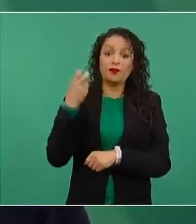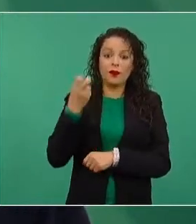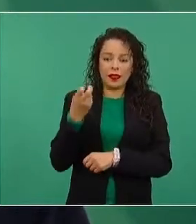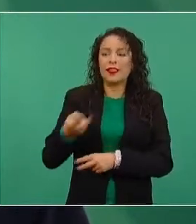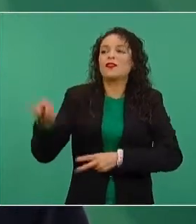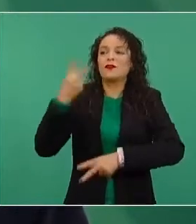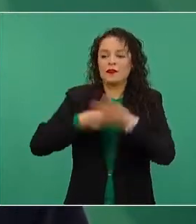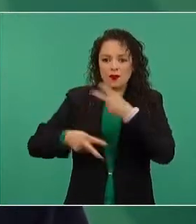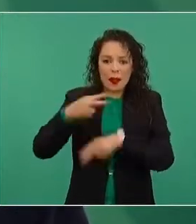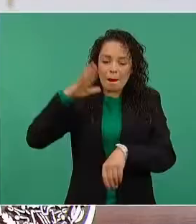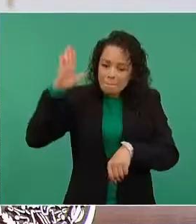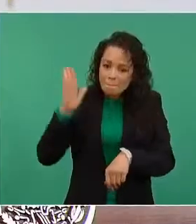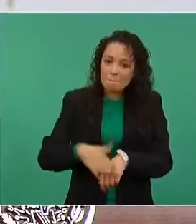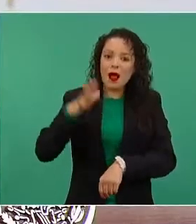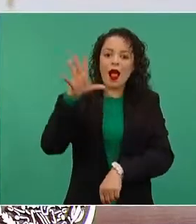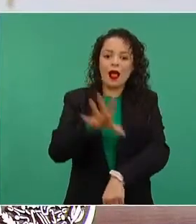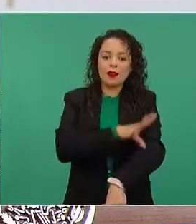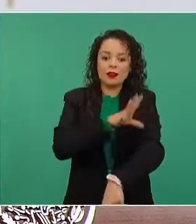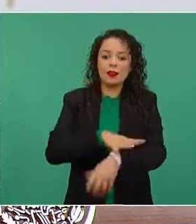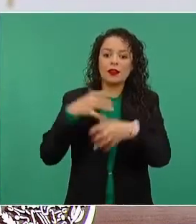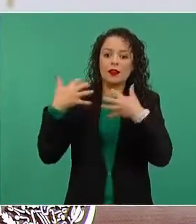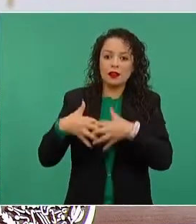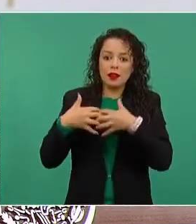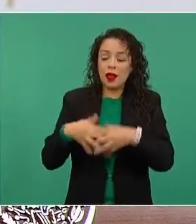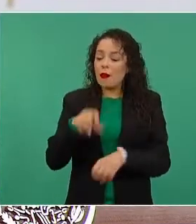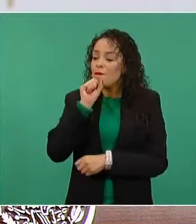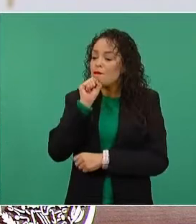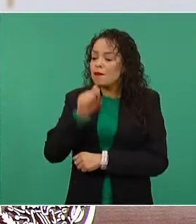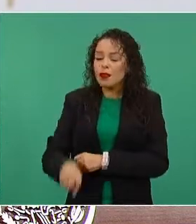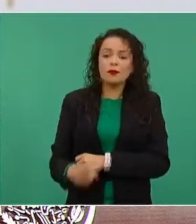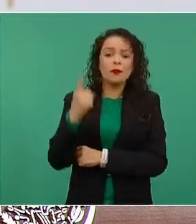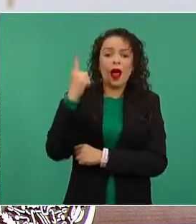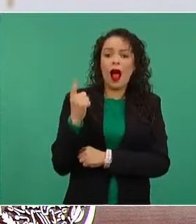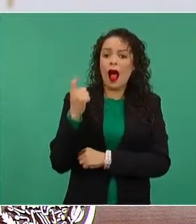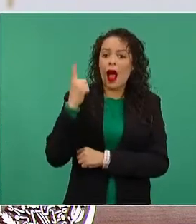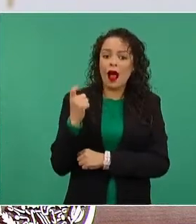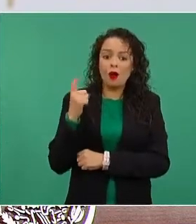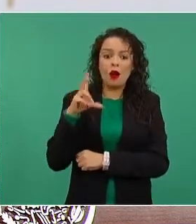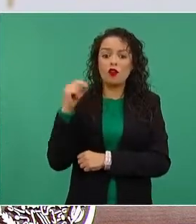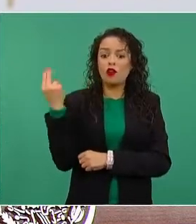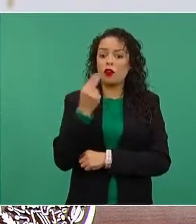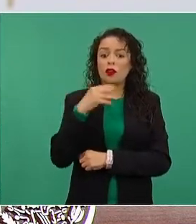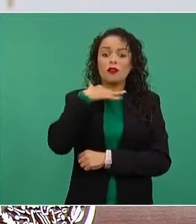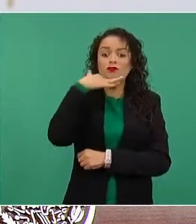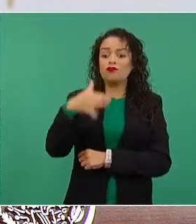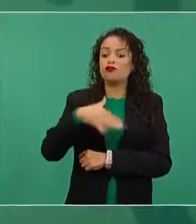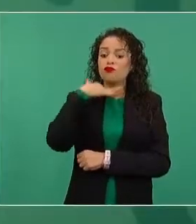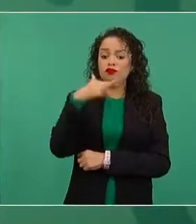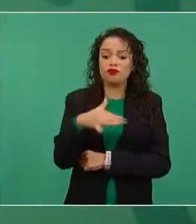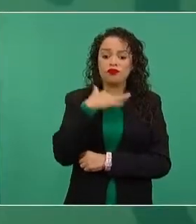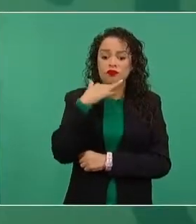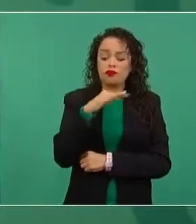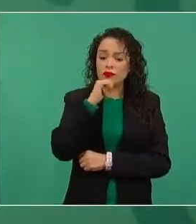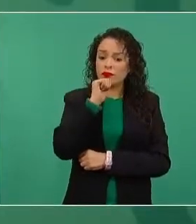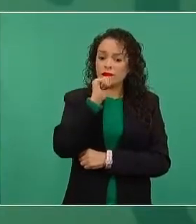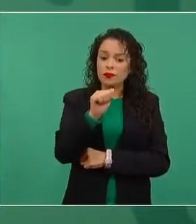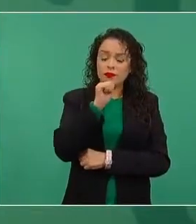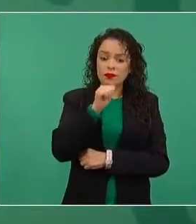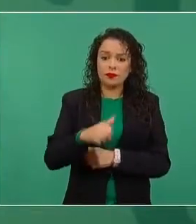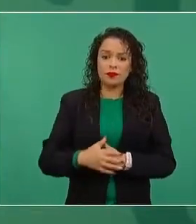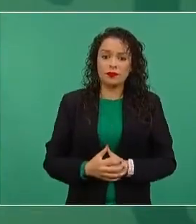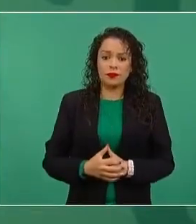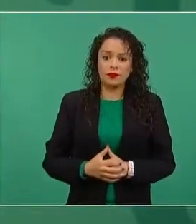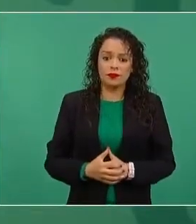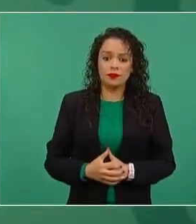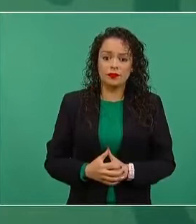energía con la misma agua, sin contaminar, y además